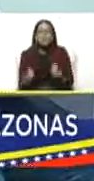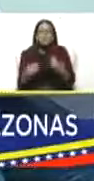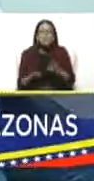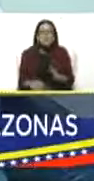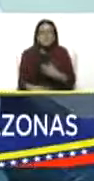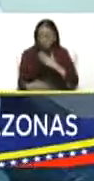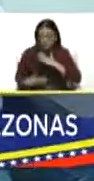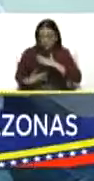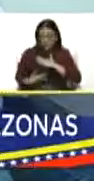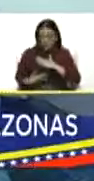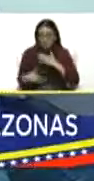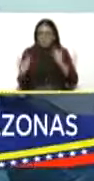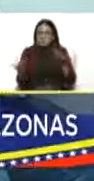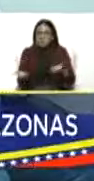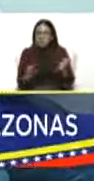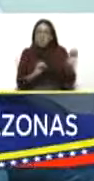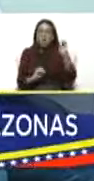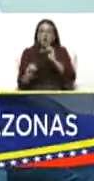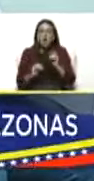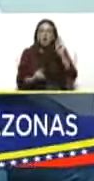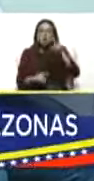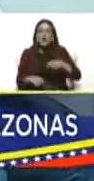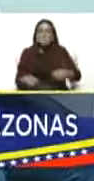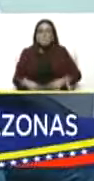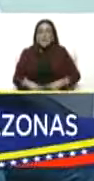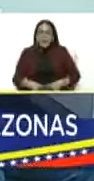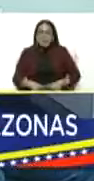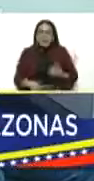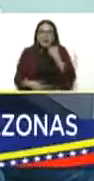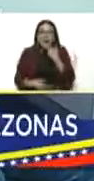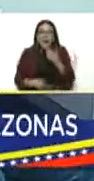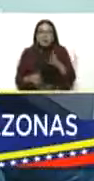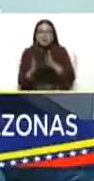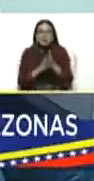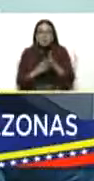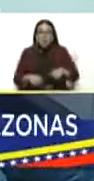cuello uterino, cáncer de próstata, y así,